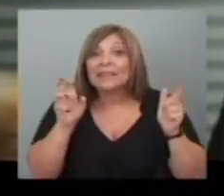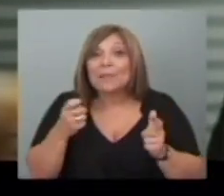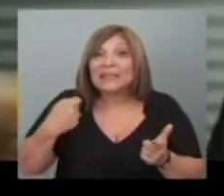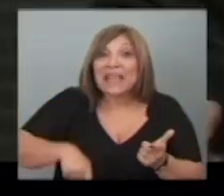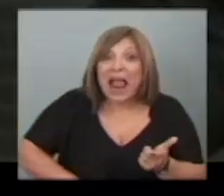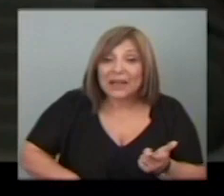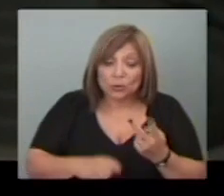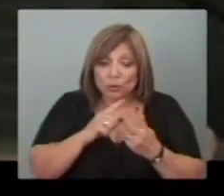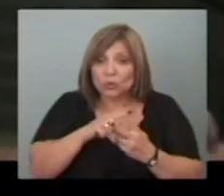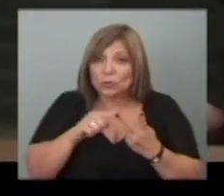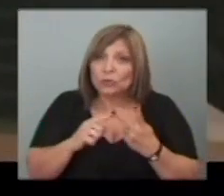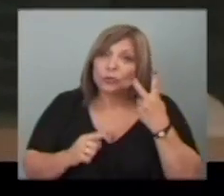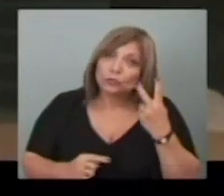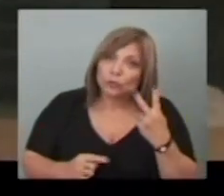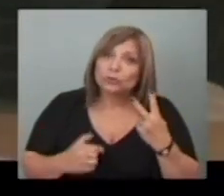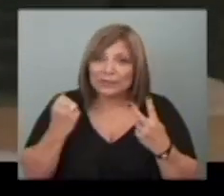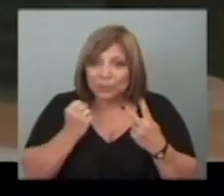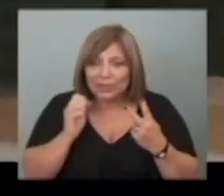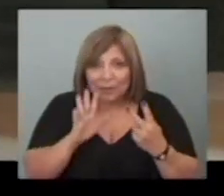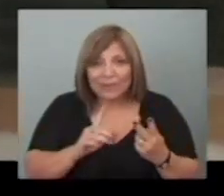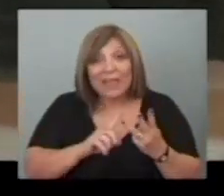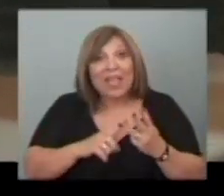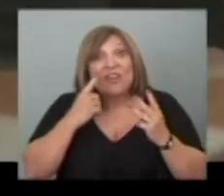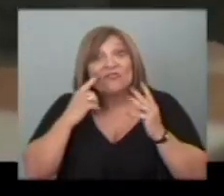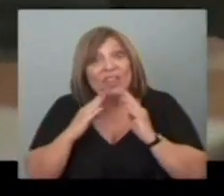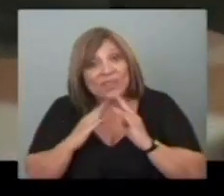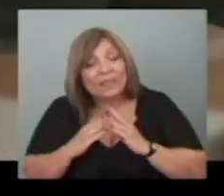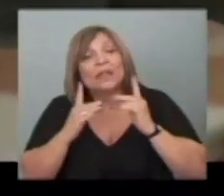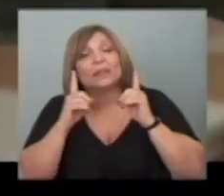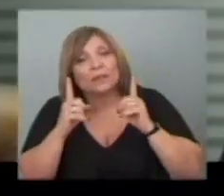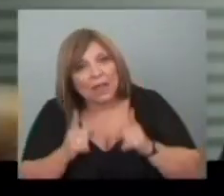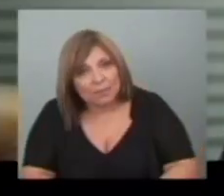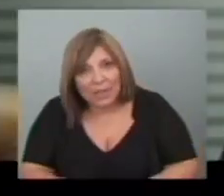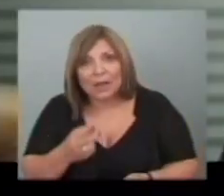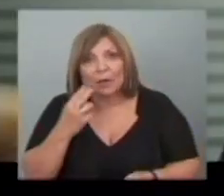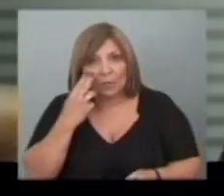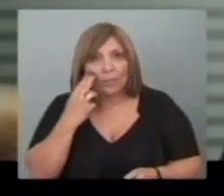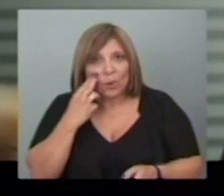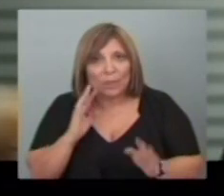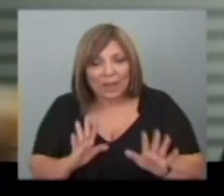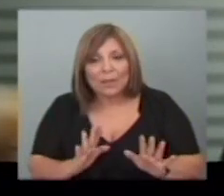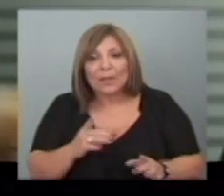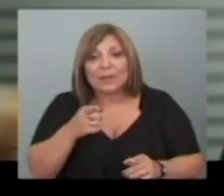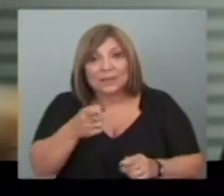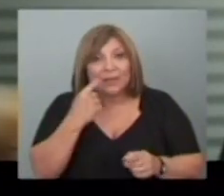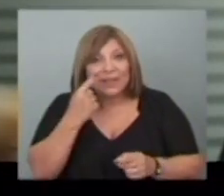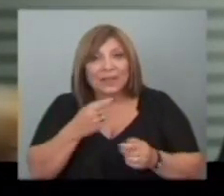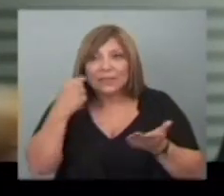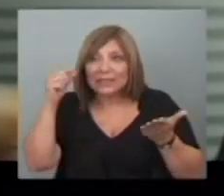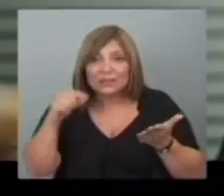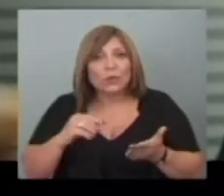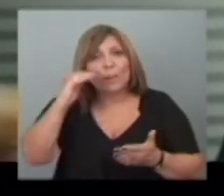salario son dos factores importantes. En cuanto a la vivienda, también, naturalmente, si vemos los datos del censo, hay un